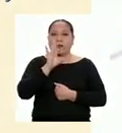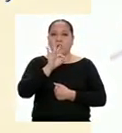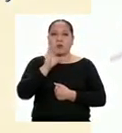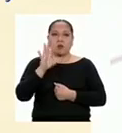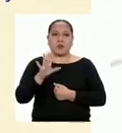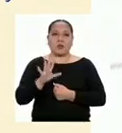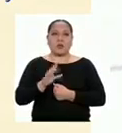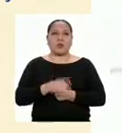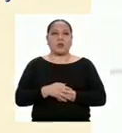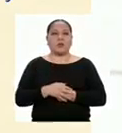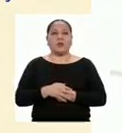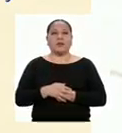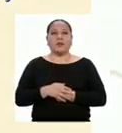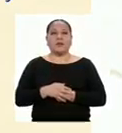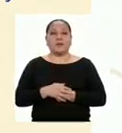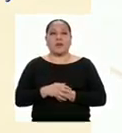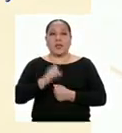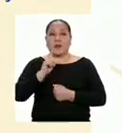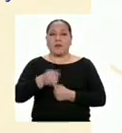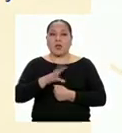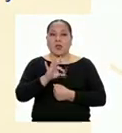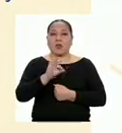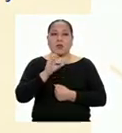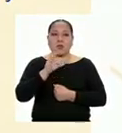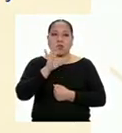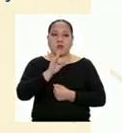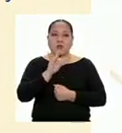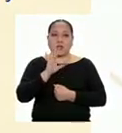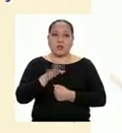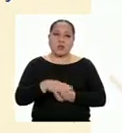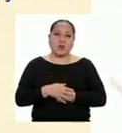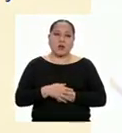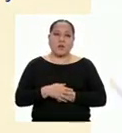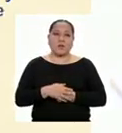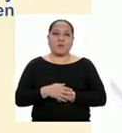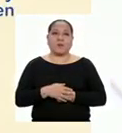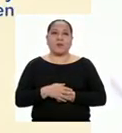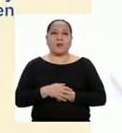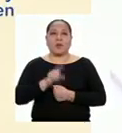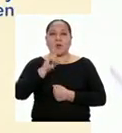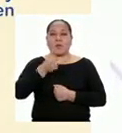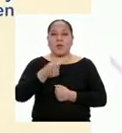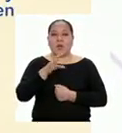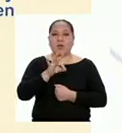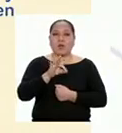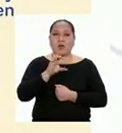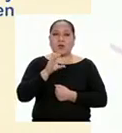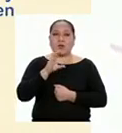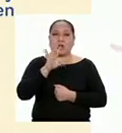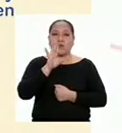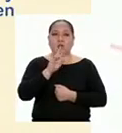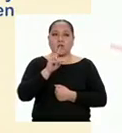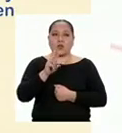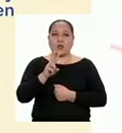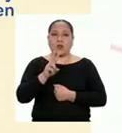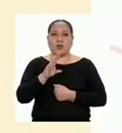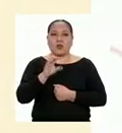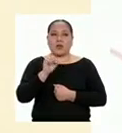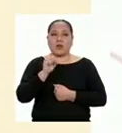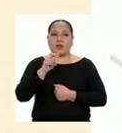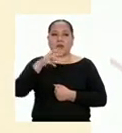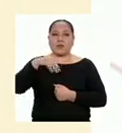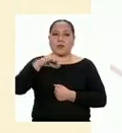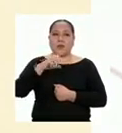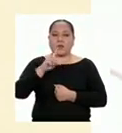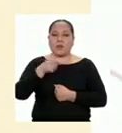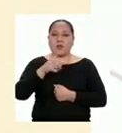y Garmesi 1985. Werner y Smith 1982 en Werner y Smith en